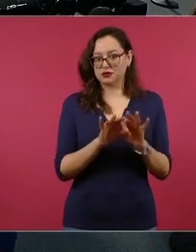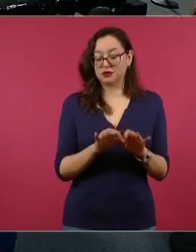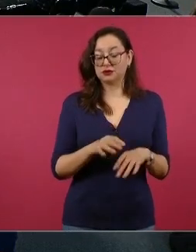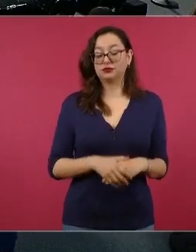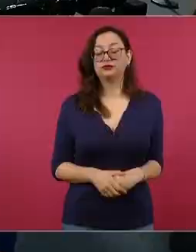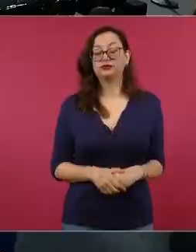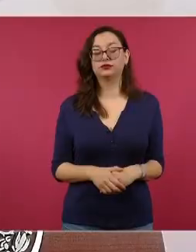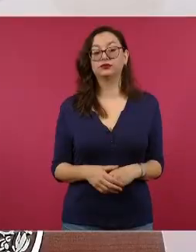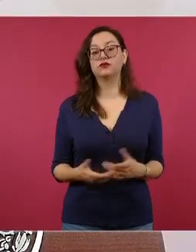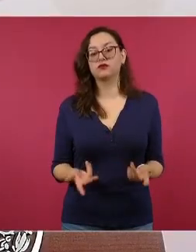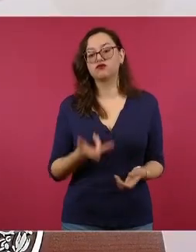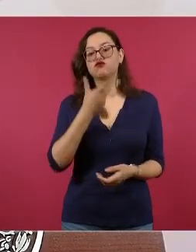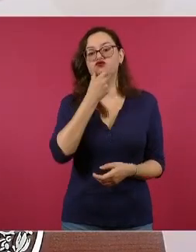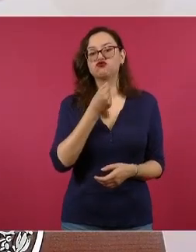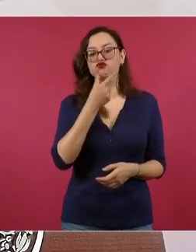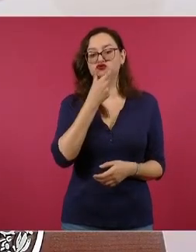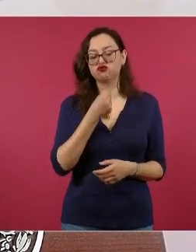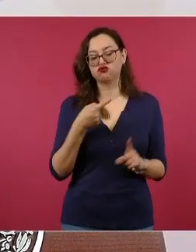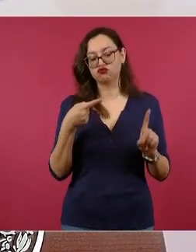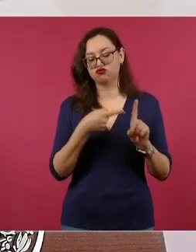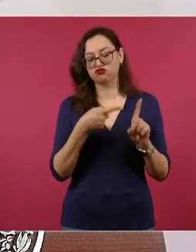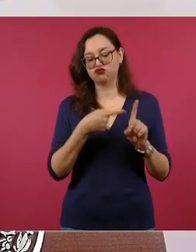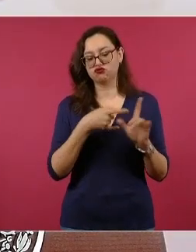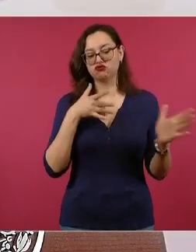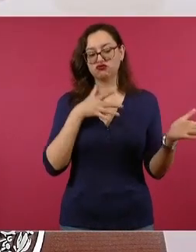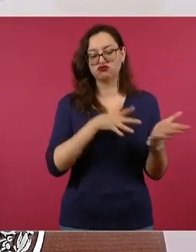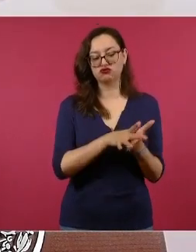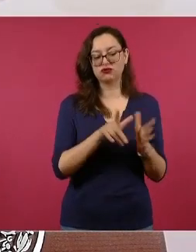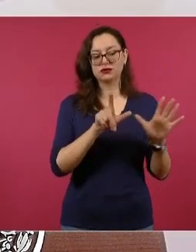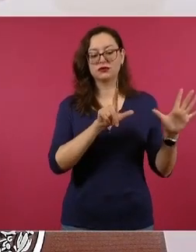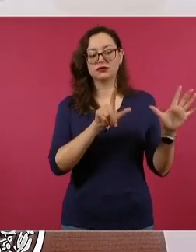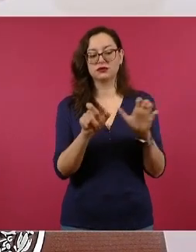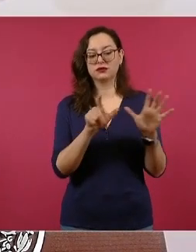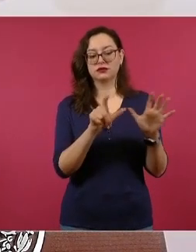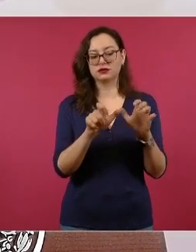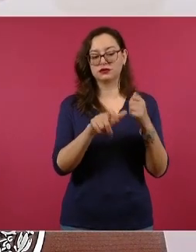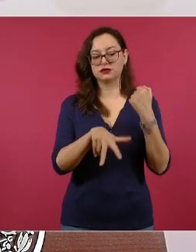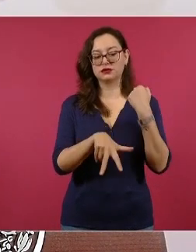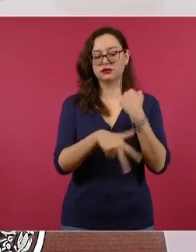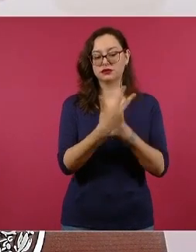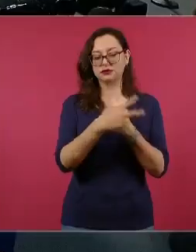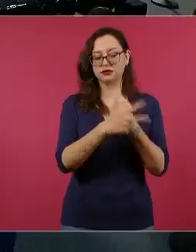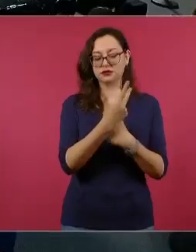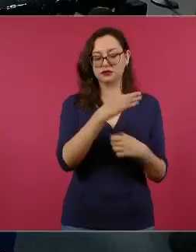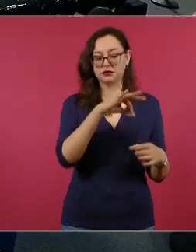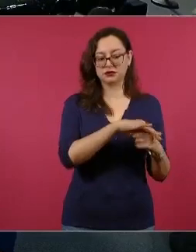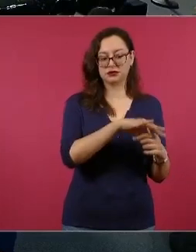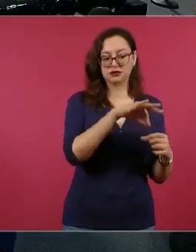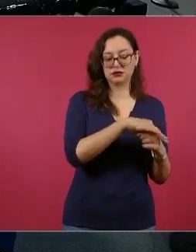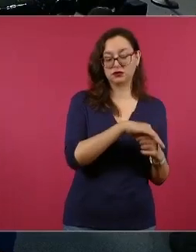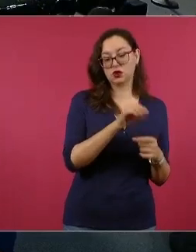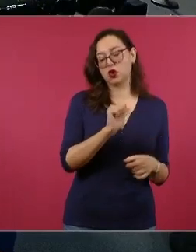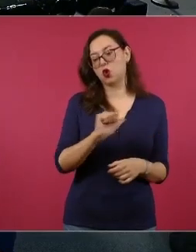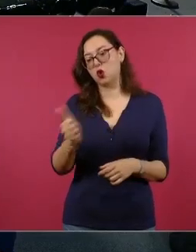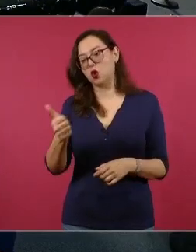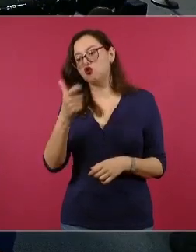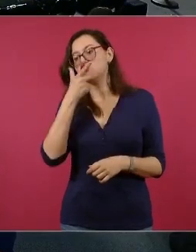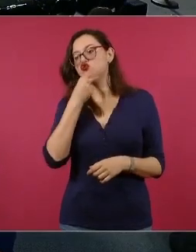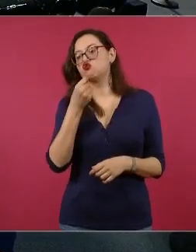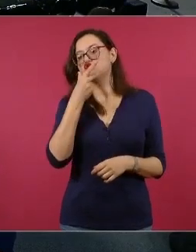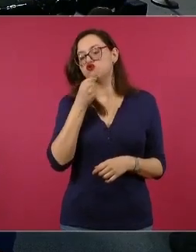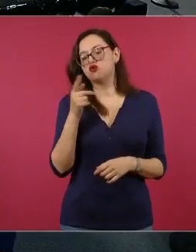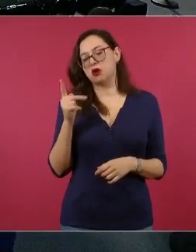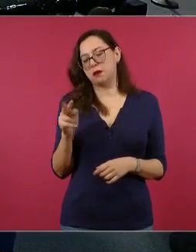fueron 713 los ciudadanos que votaron por esta persona, 595 votaron por la otra opción, el candidato del